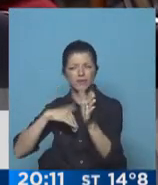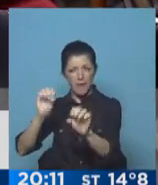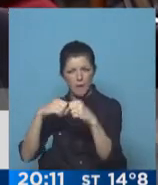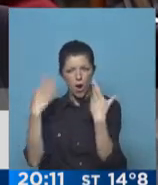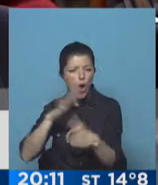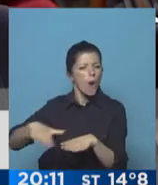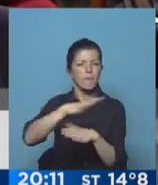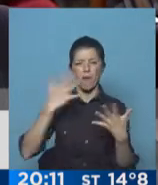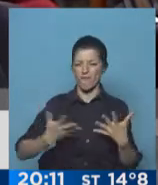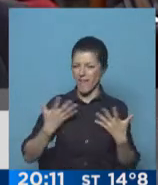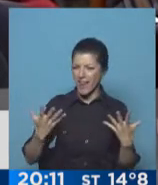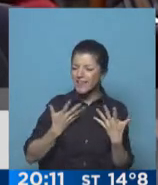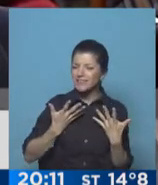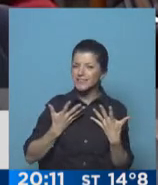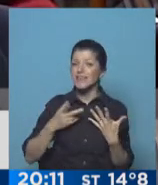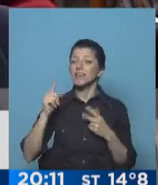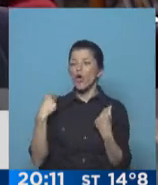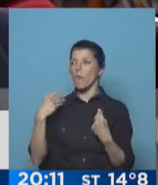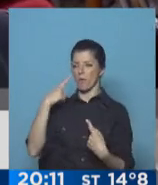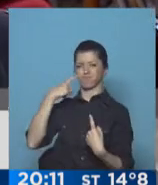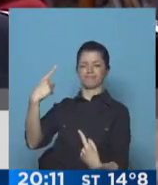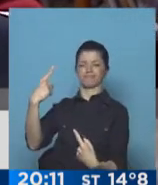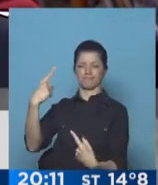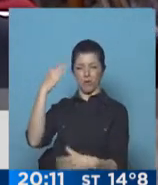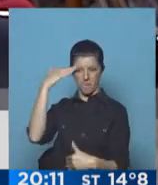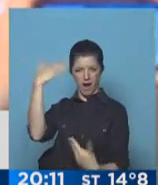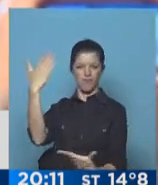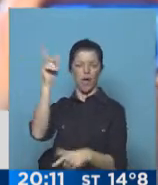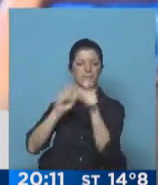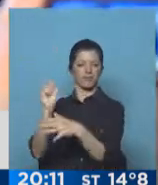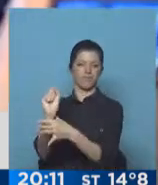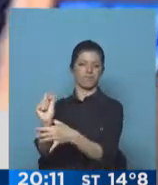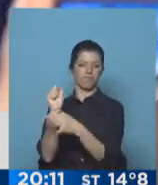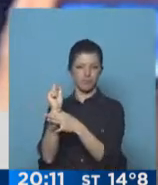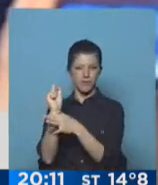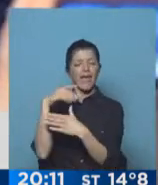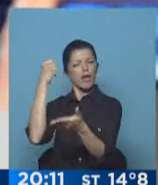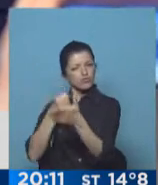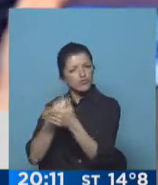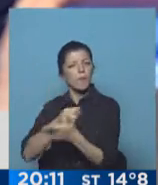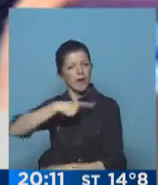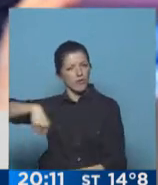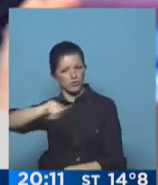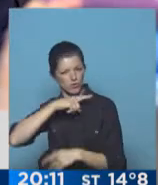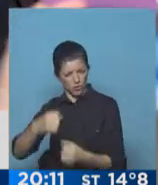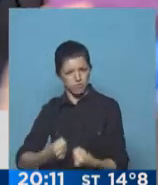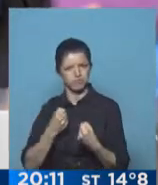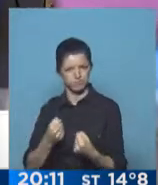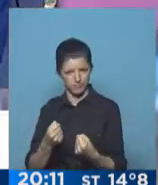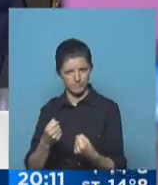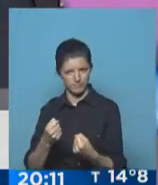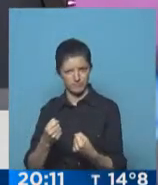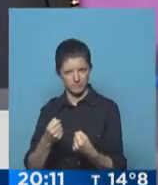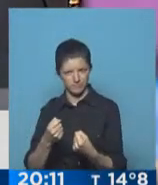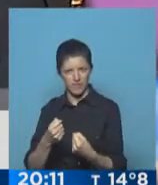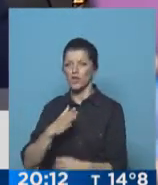más grande, y poder hacerlo recordando y homenajeando figuras históricas que han dado tanto para nuestro movimiento, tan relevantes, tan importantes, que nos